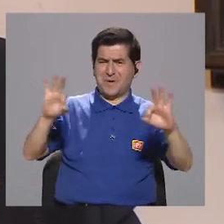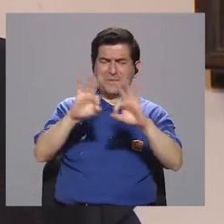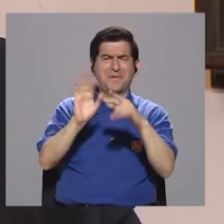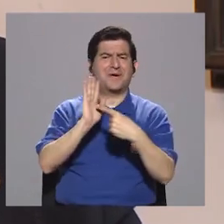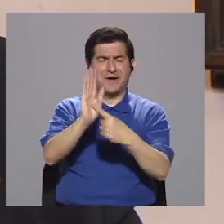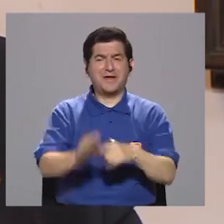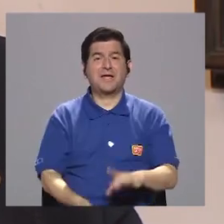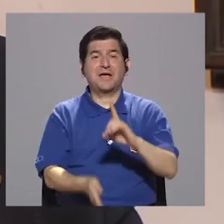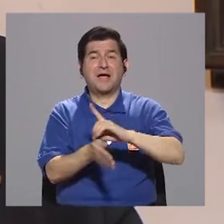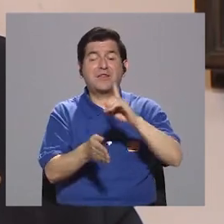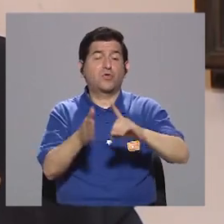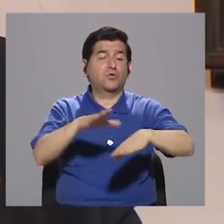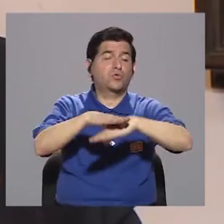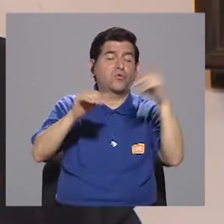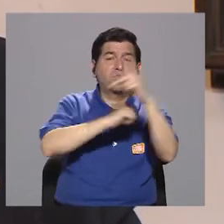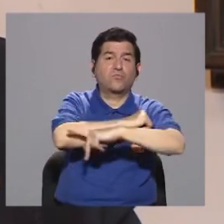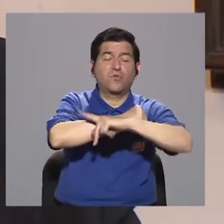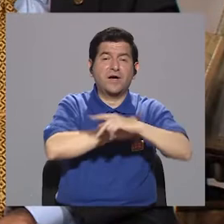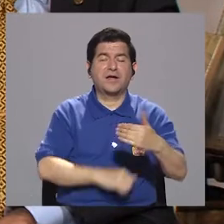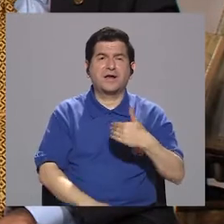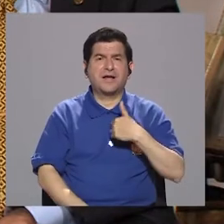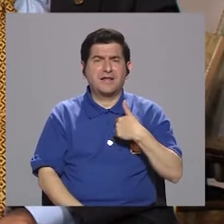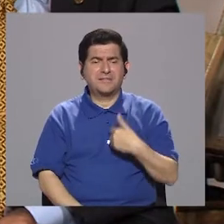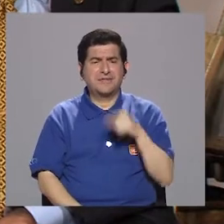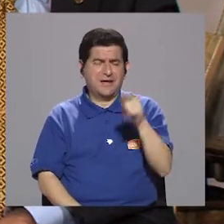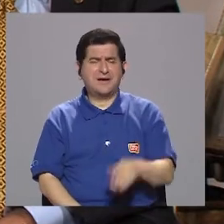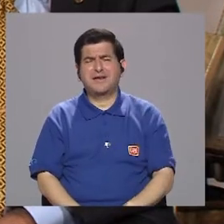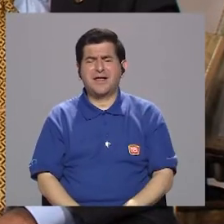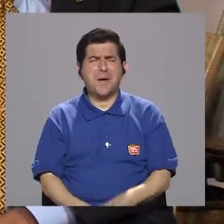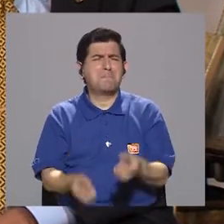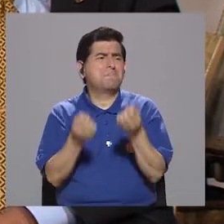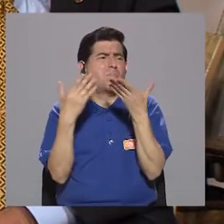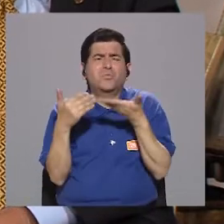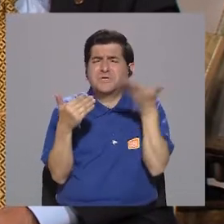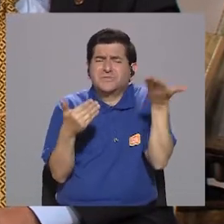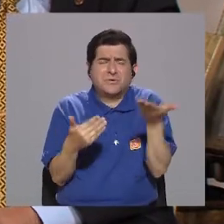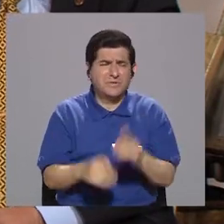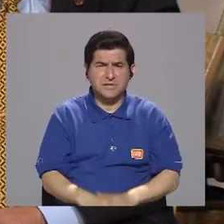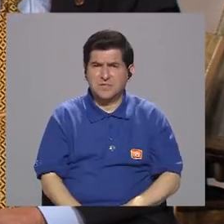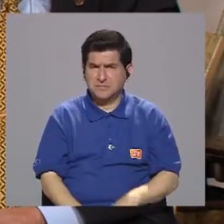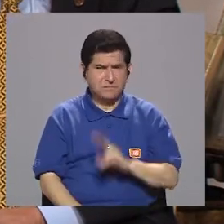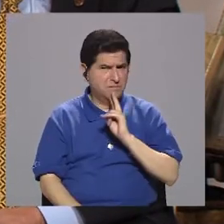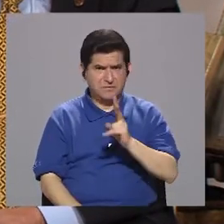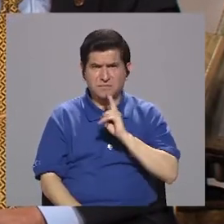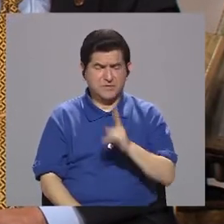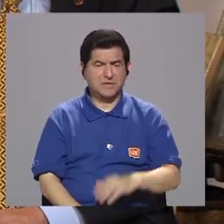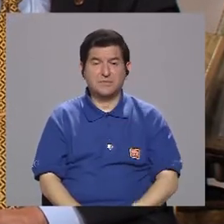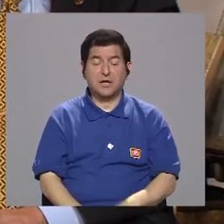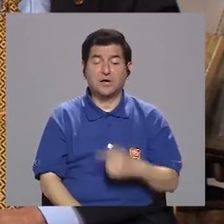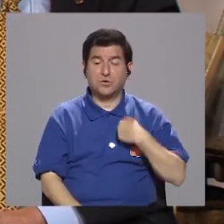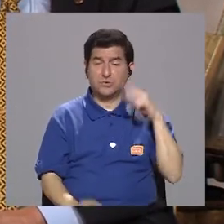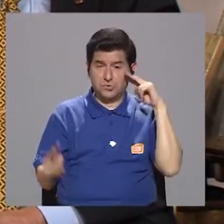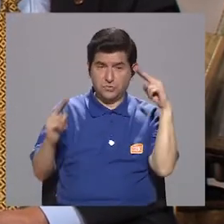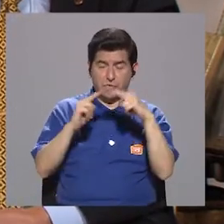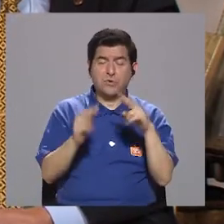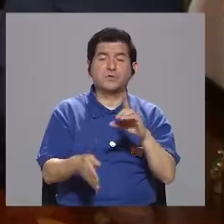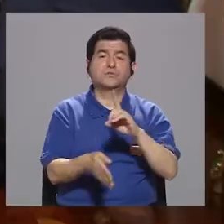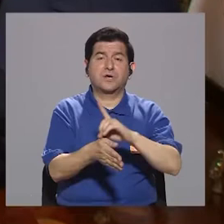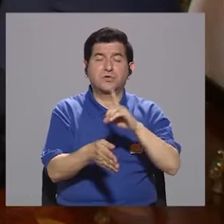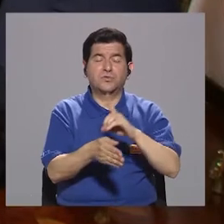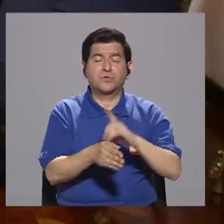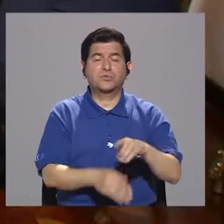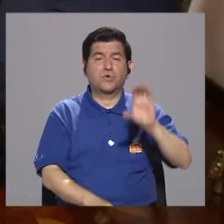que el doctor en el exilio vivía en riqueza y total opulencia. Y eso no es cierto. Yo conocí al doctor Calderón